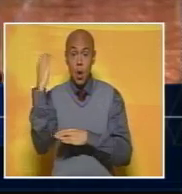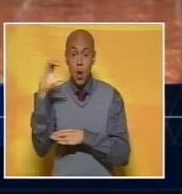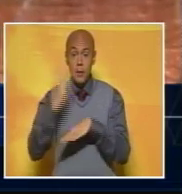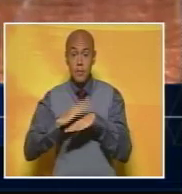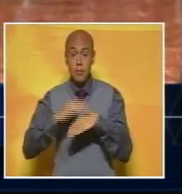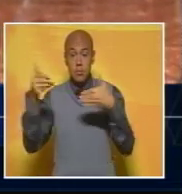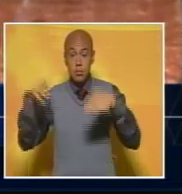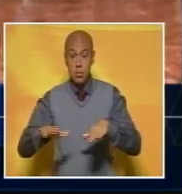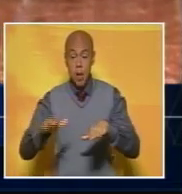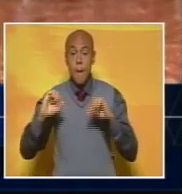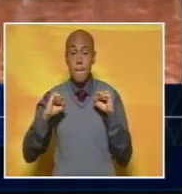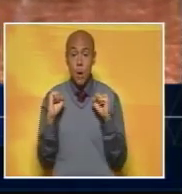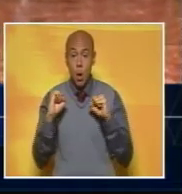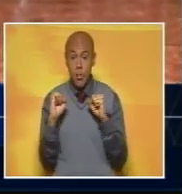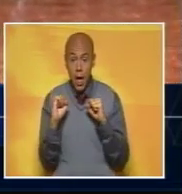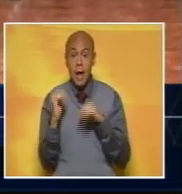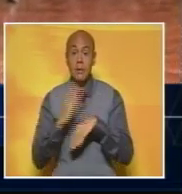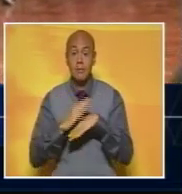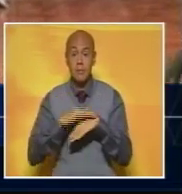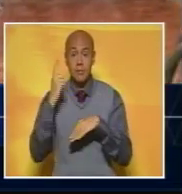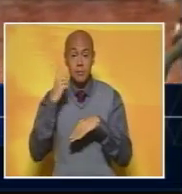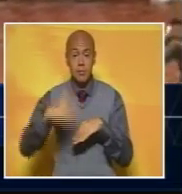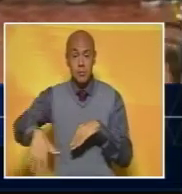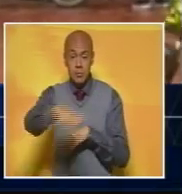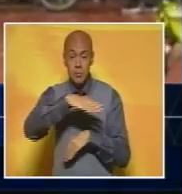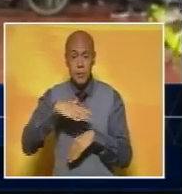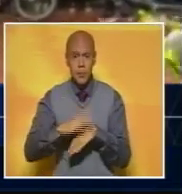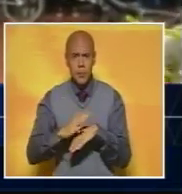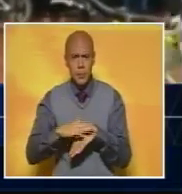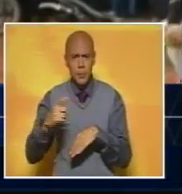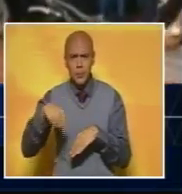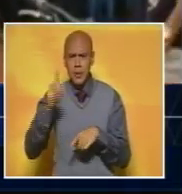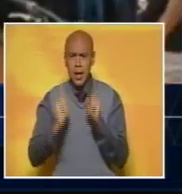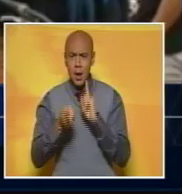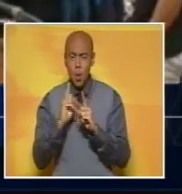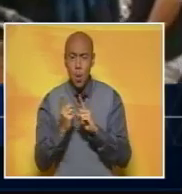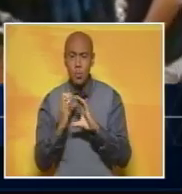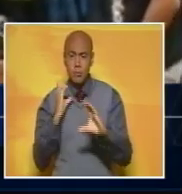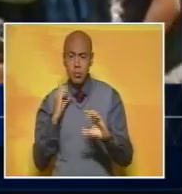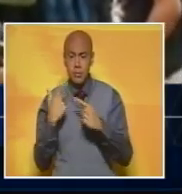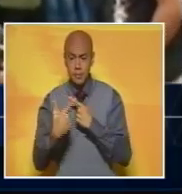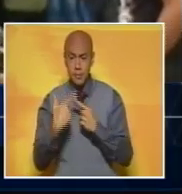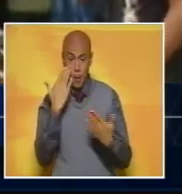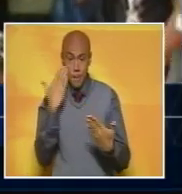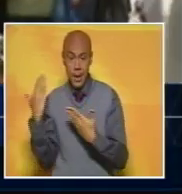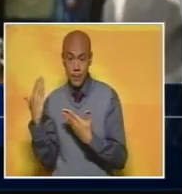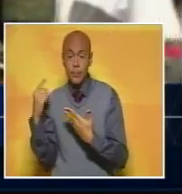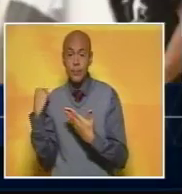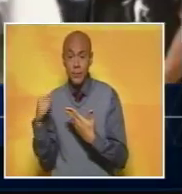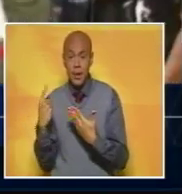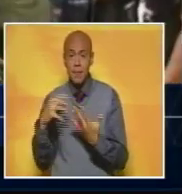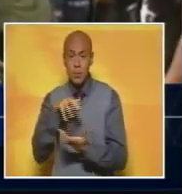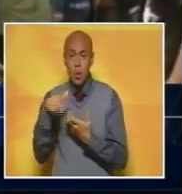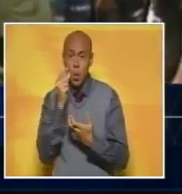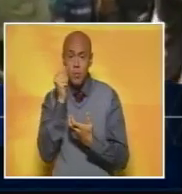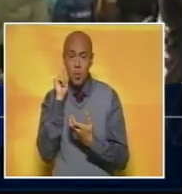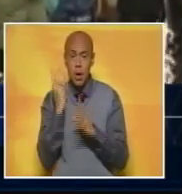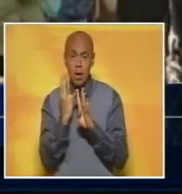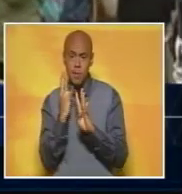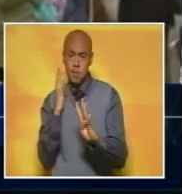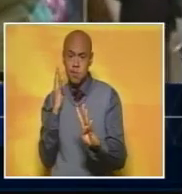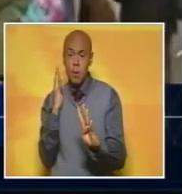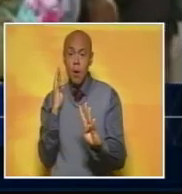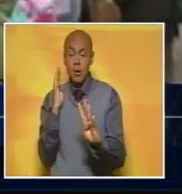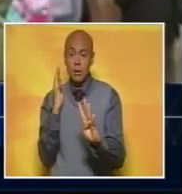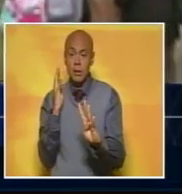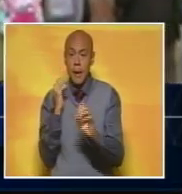En la capital del país, la situación en varios de los sistemas de transporte masivos es esta que ustedes están viendo. Personas agolpadas frente a